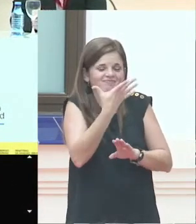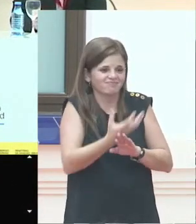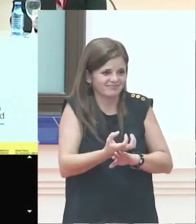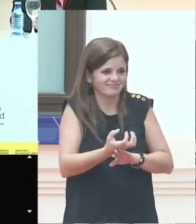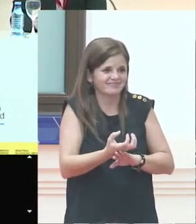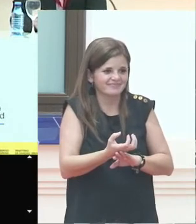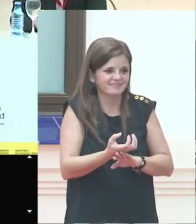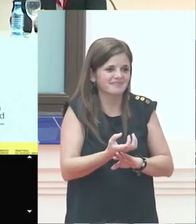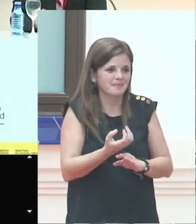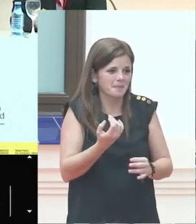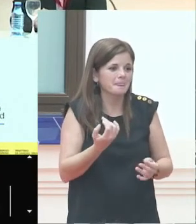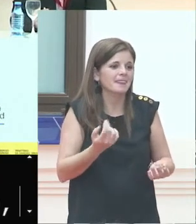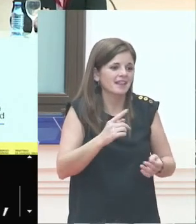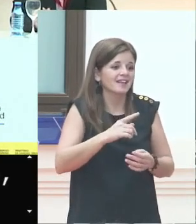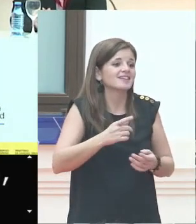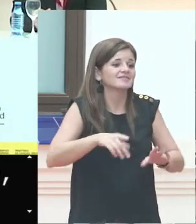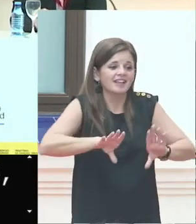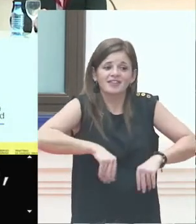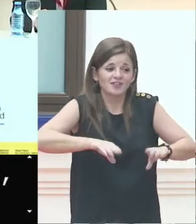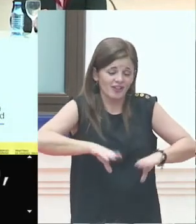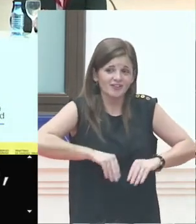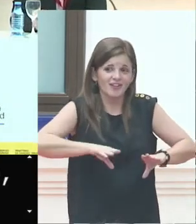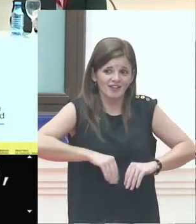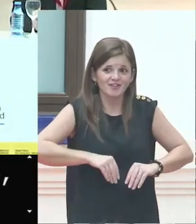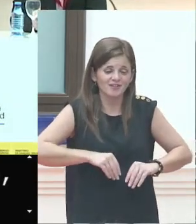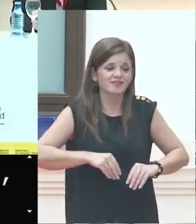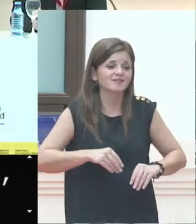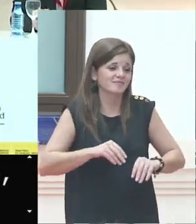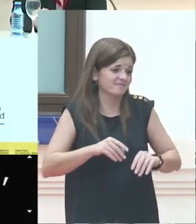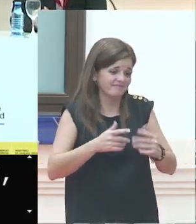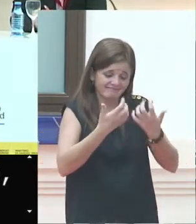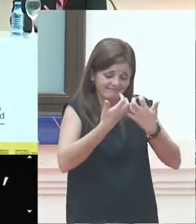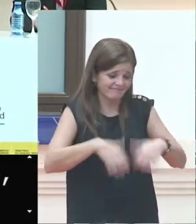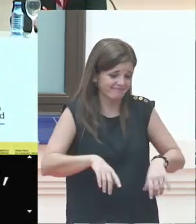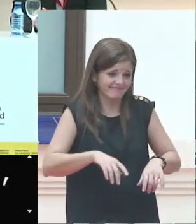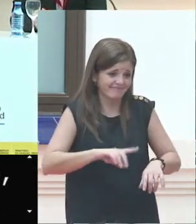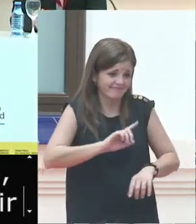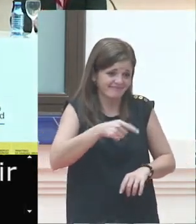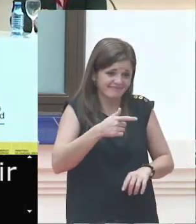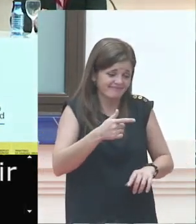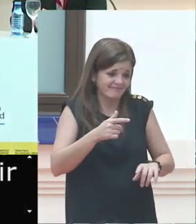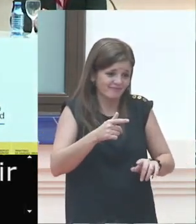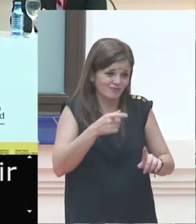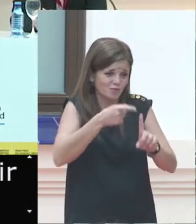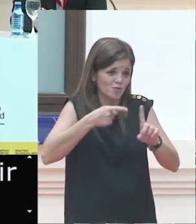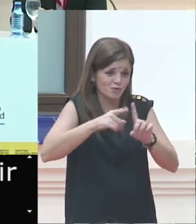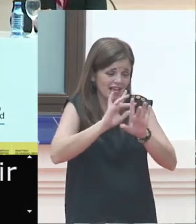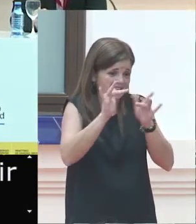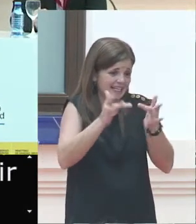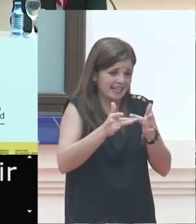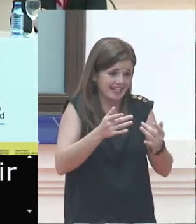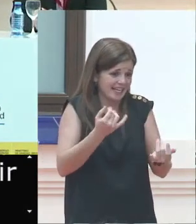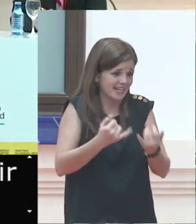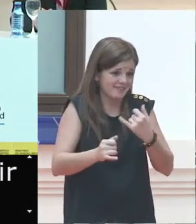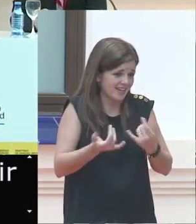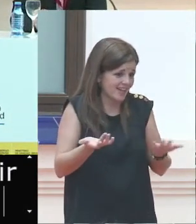y luego que muchas veces nos pasa todo lo mismo, ¿no? Que cuando te descargas y empiezas a utilizar una aplicación en tu móvil, pues das al acepto el